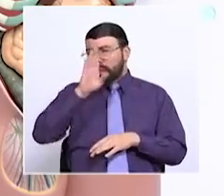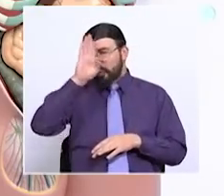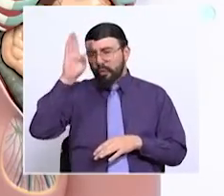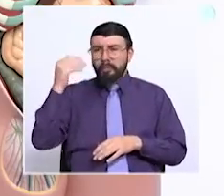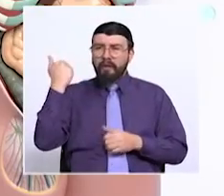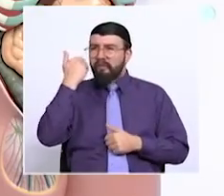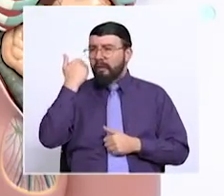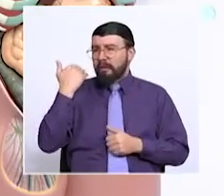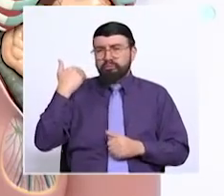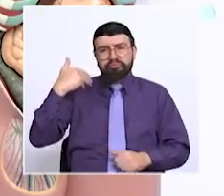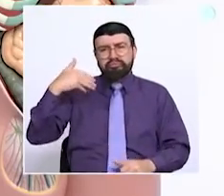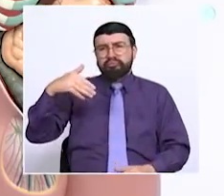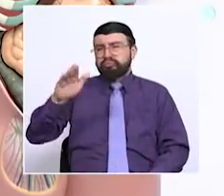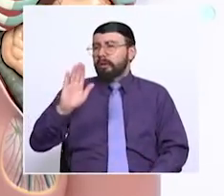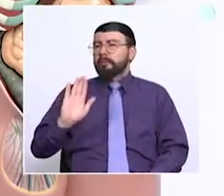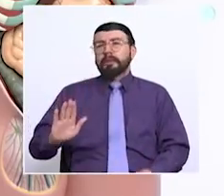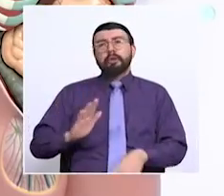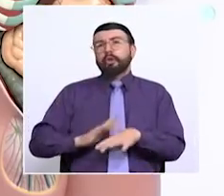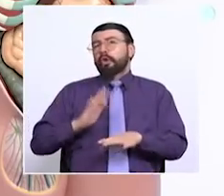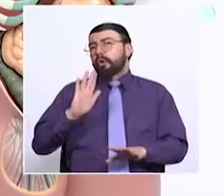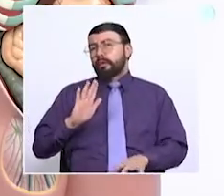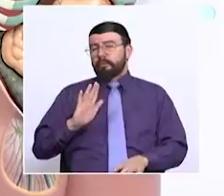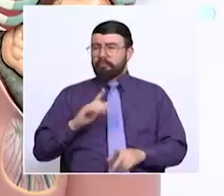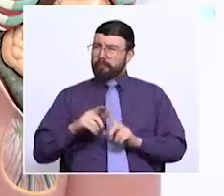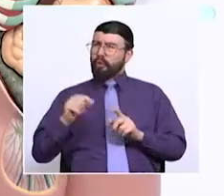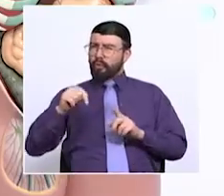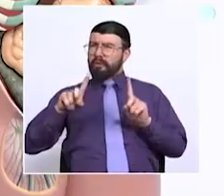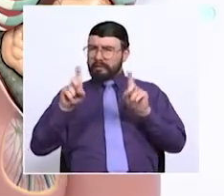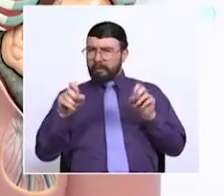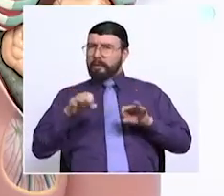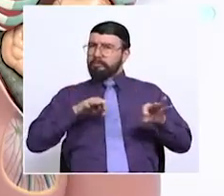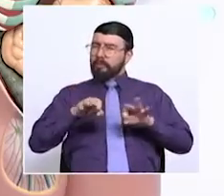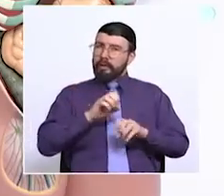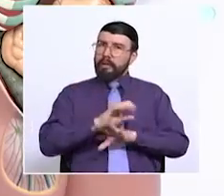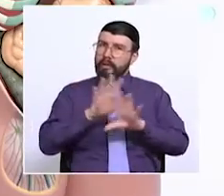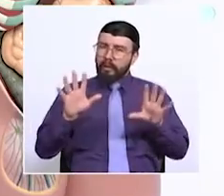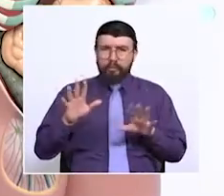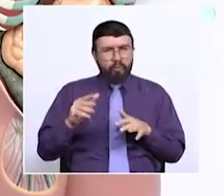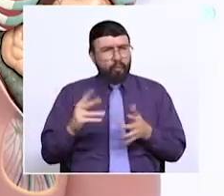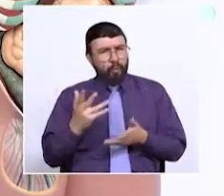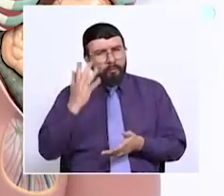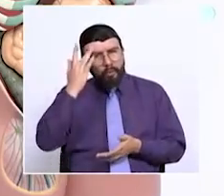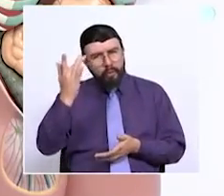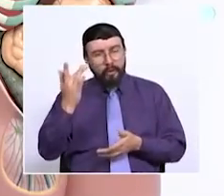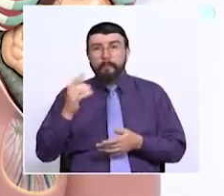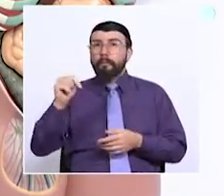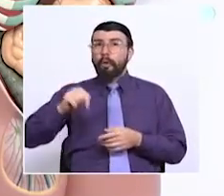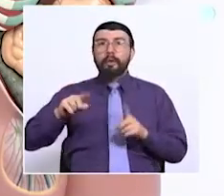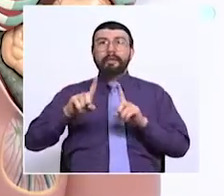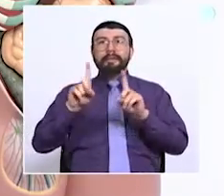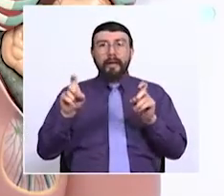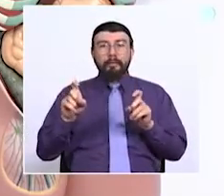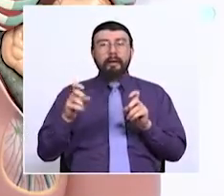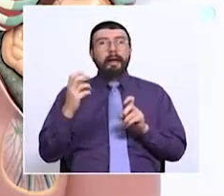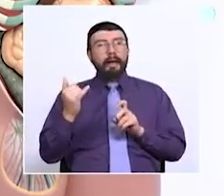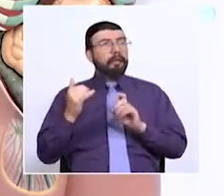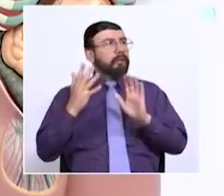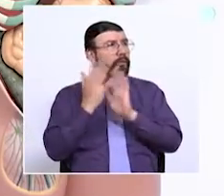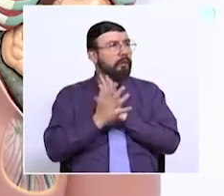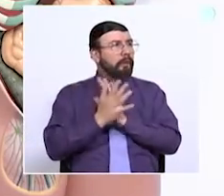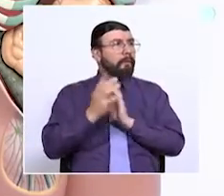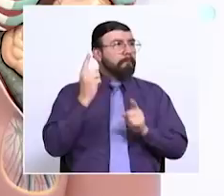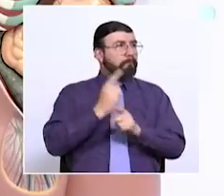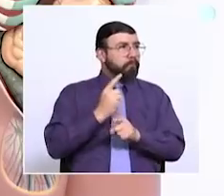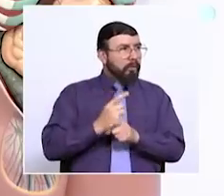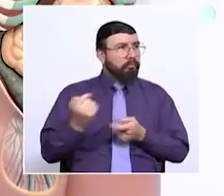enfermedad, especialmente con el tema que vamos a hablar hoy. Entonces eso es lo que hacemos todos los días, tratar de contarles a ustedes, como lo hago en radio. Yo hago